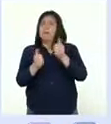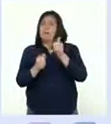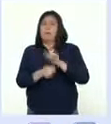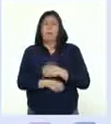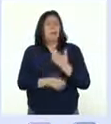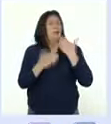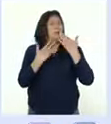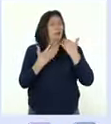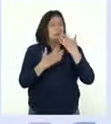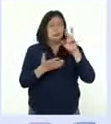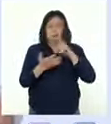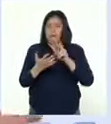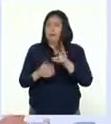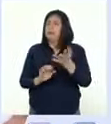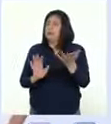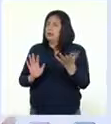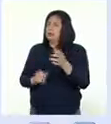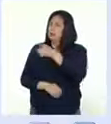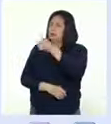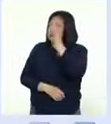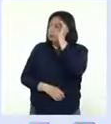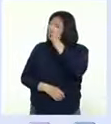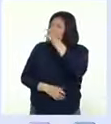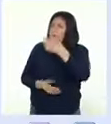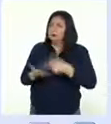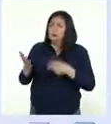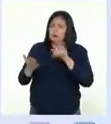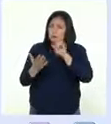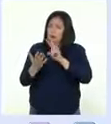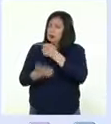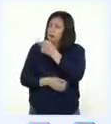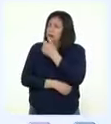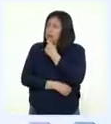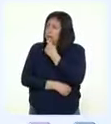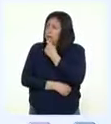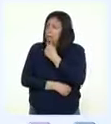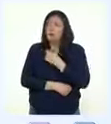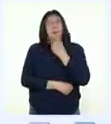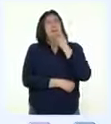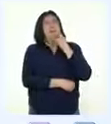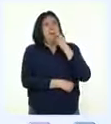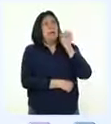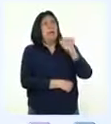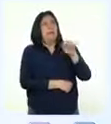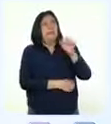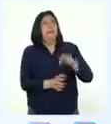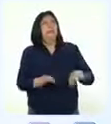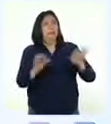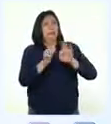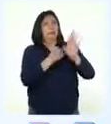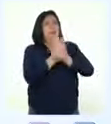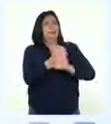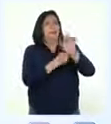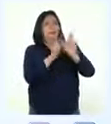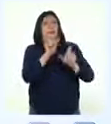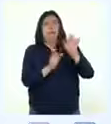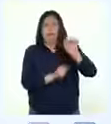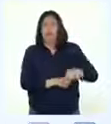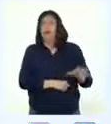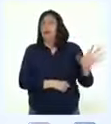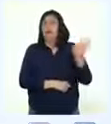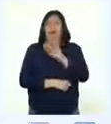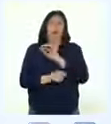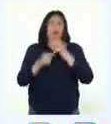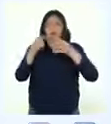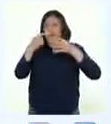¡Excelente! Muchas gracias. ¿Qué opinas sobre lo que has leído? Me parece que es muy importante proteger a las personas en